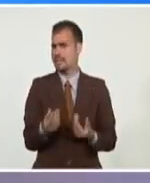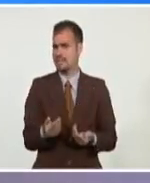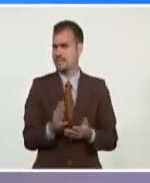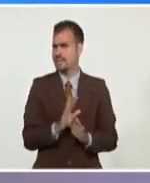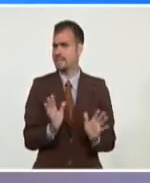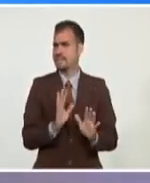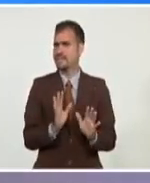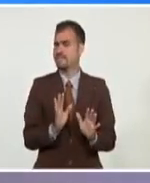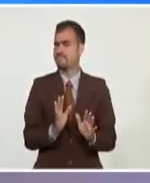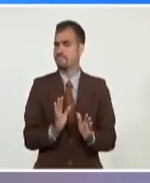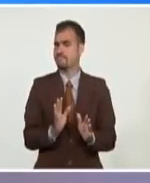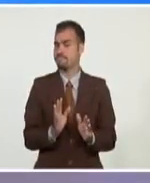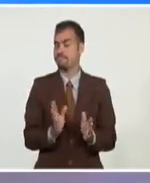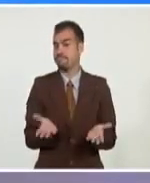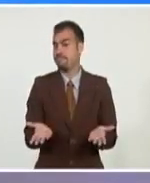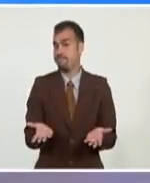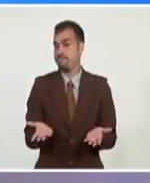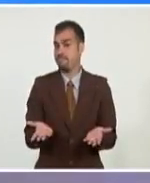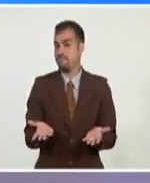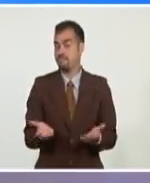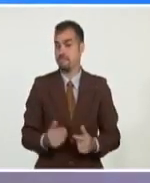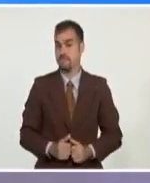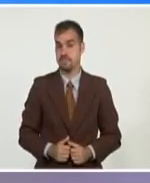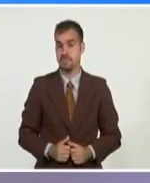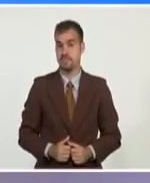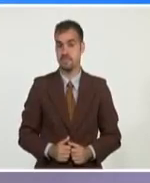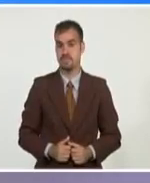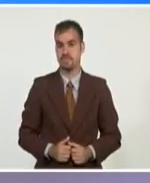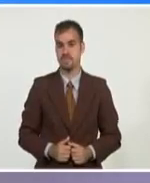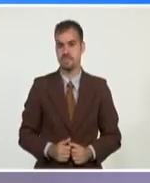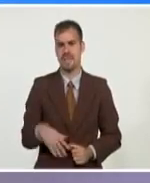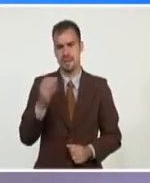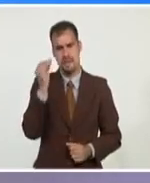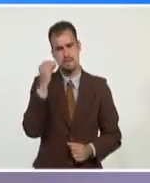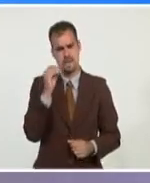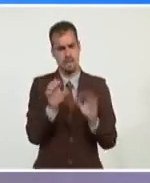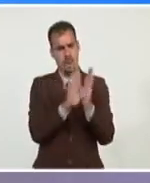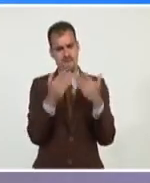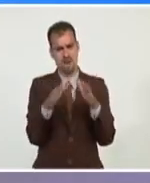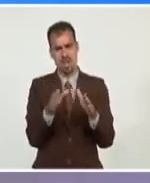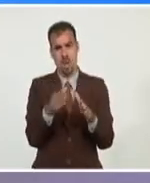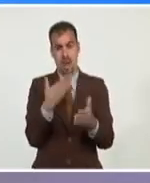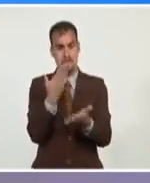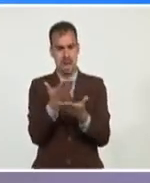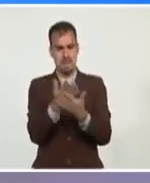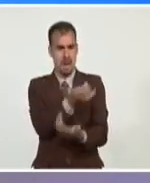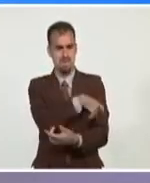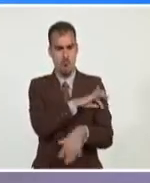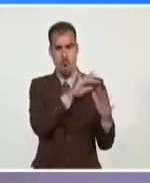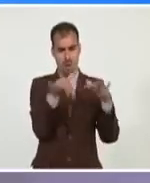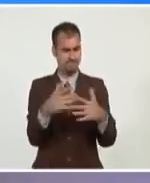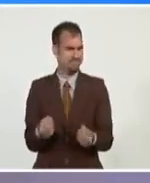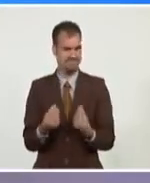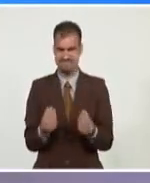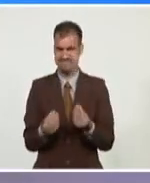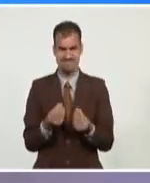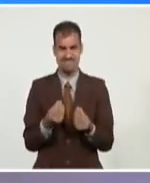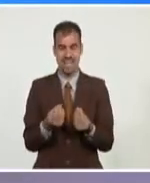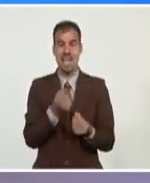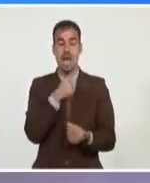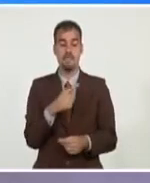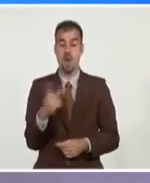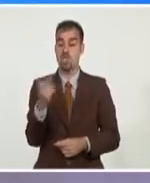realizando. Bueno, yo creo que en el caso de las convocatorias habría que repensar un poco, porque si de pronto Carla u otro funcionario norteamericano da